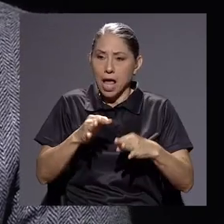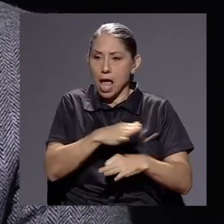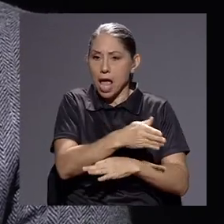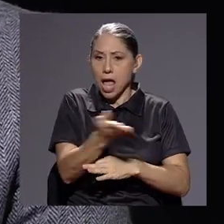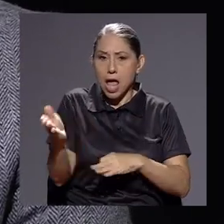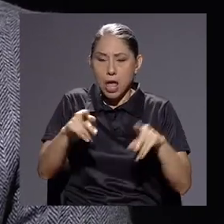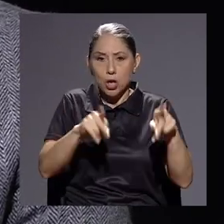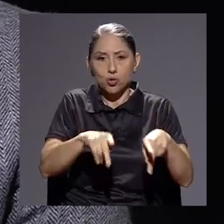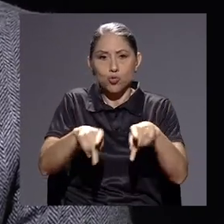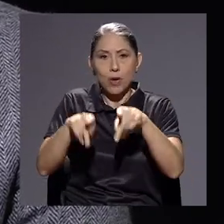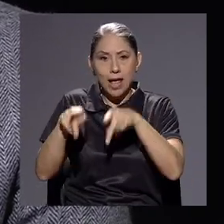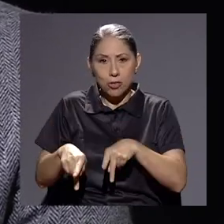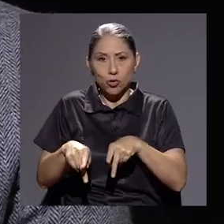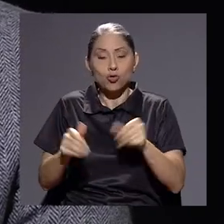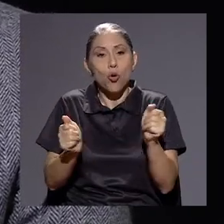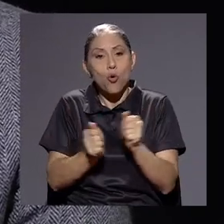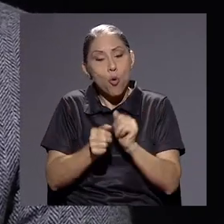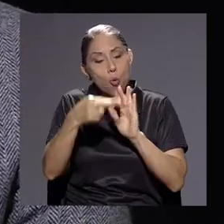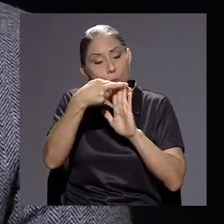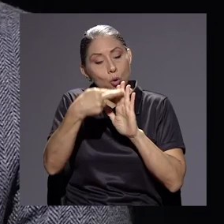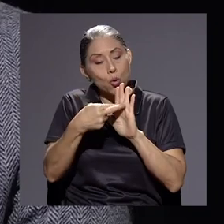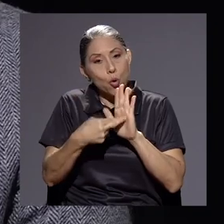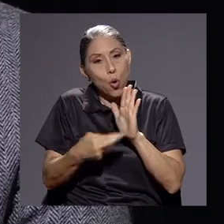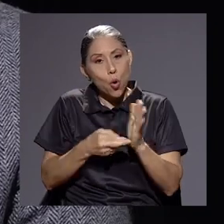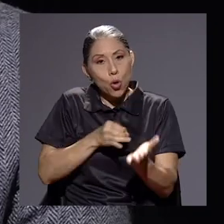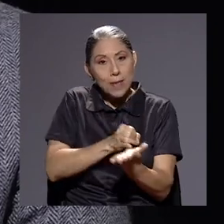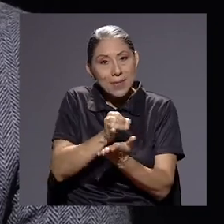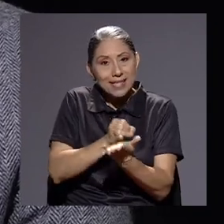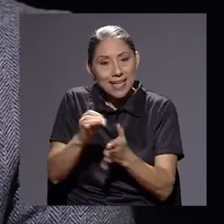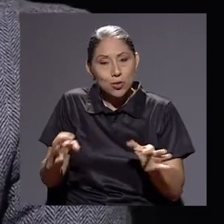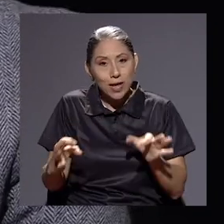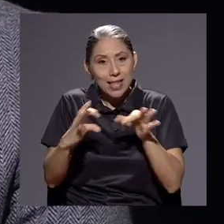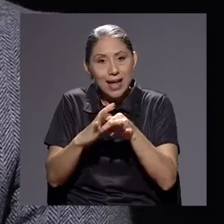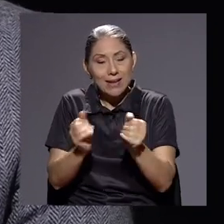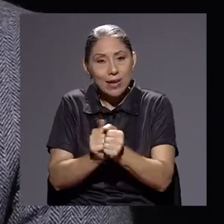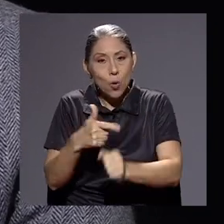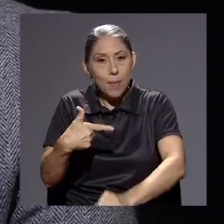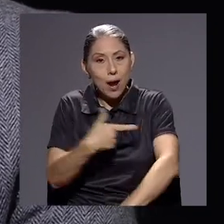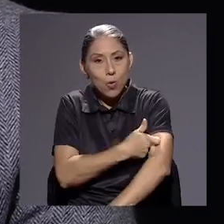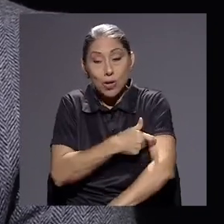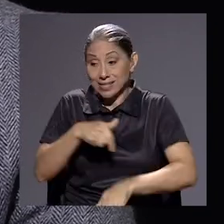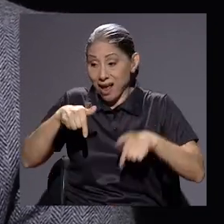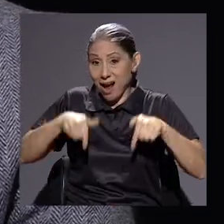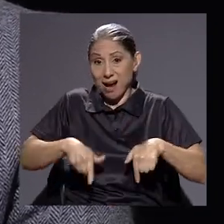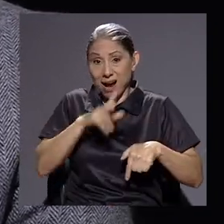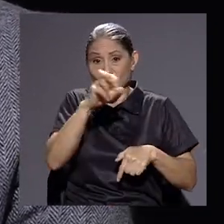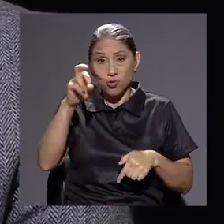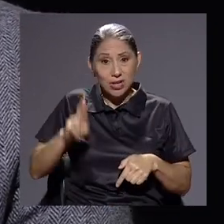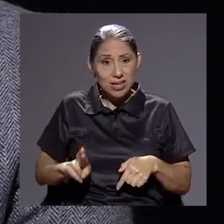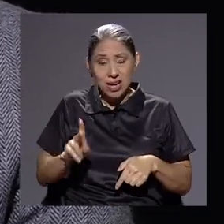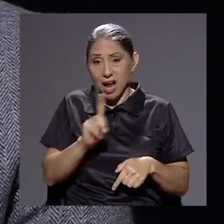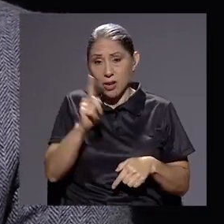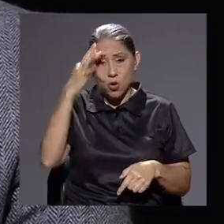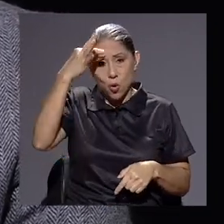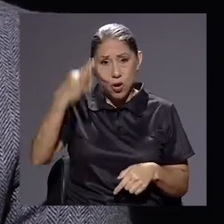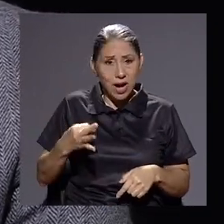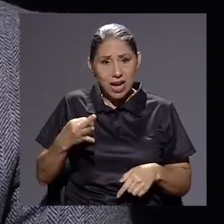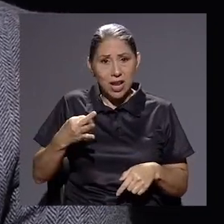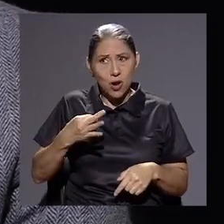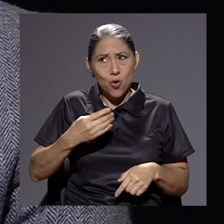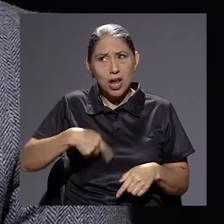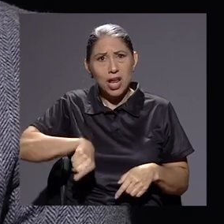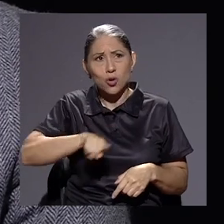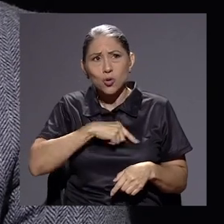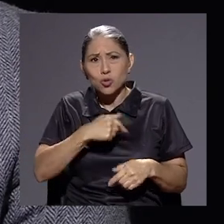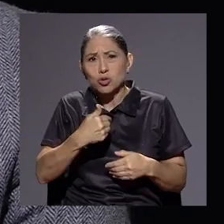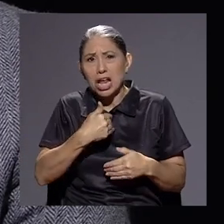sujetos en un protocolo de investigación que tenga que ver con vacunas. Aquí en Costa Rica no creo que tengamos tal vez hasta